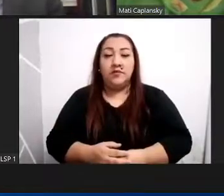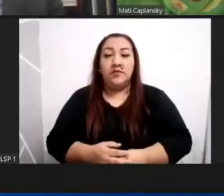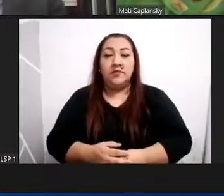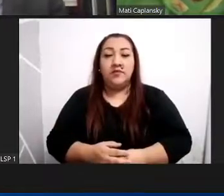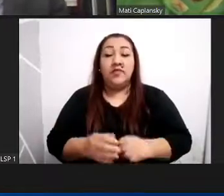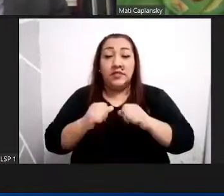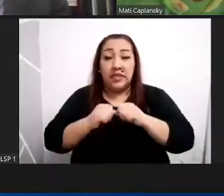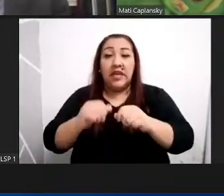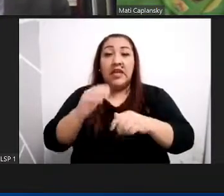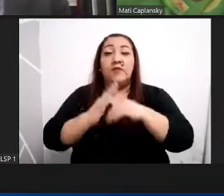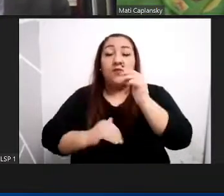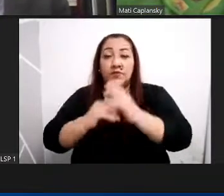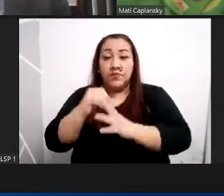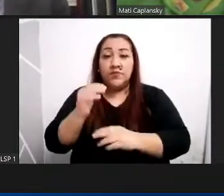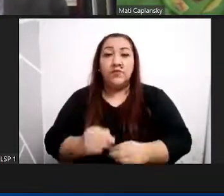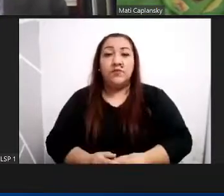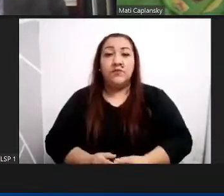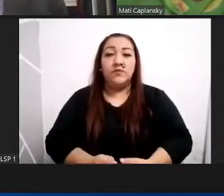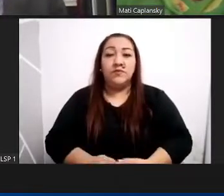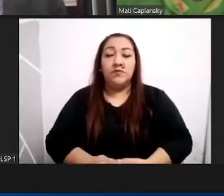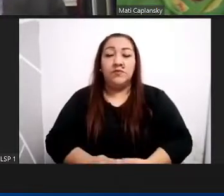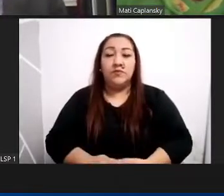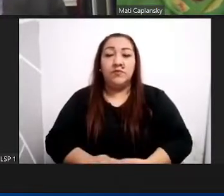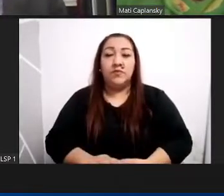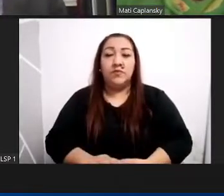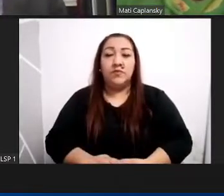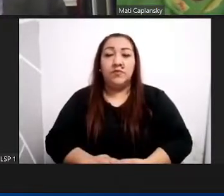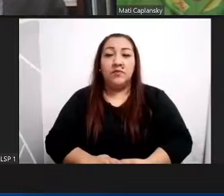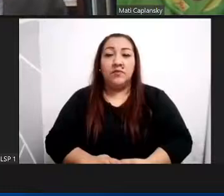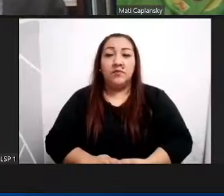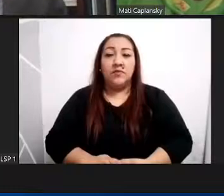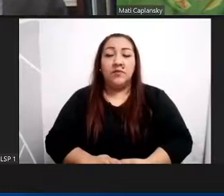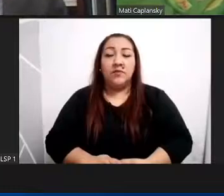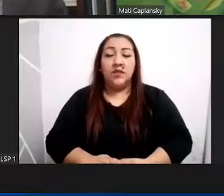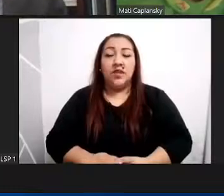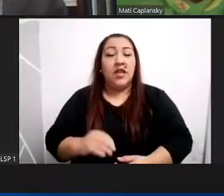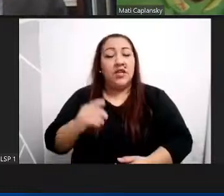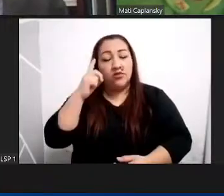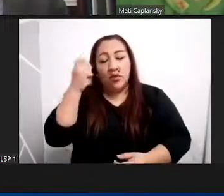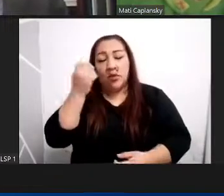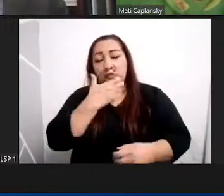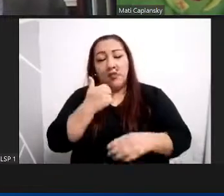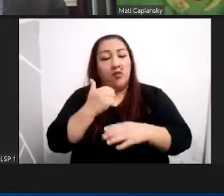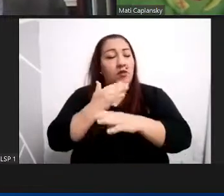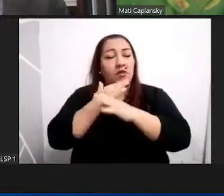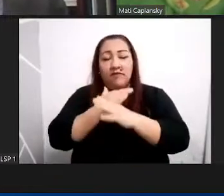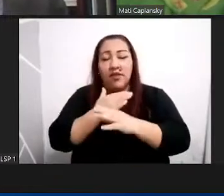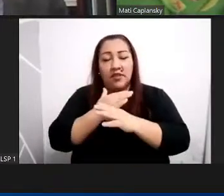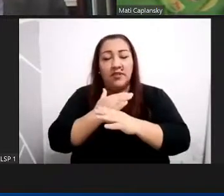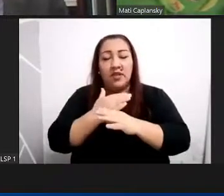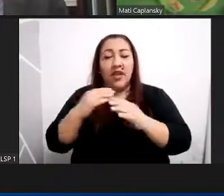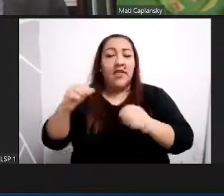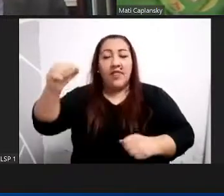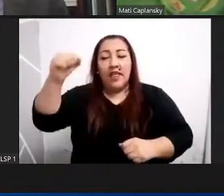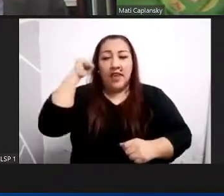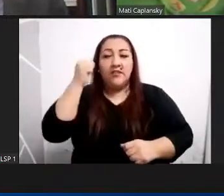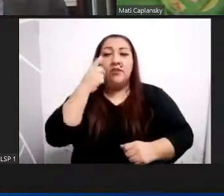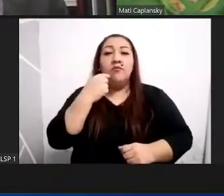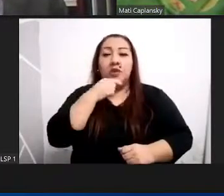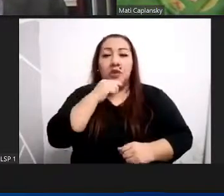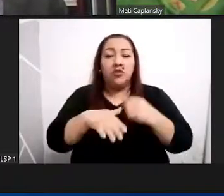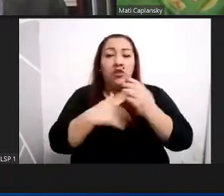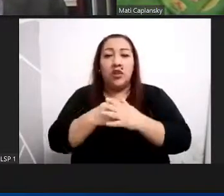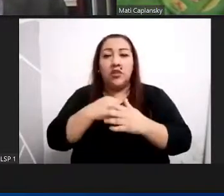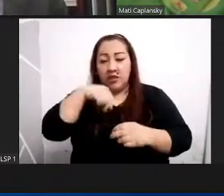el sueño de la mejor defensa y protección de los derechos de los y las ciudadanas en nuestro país. Les